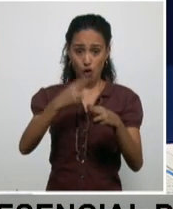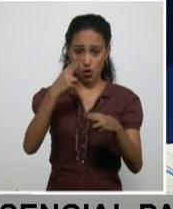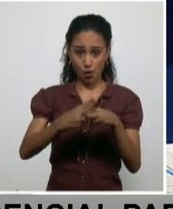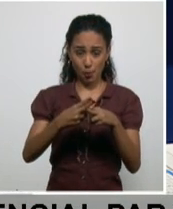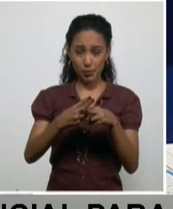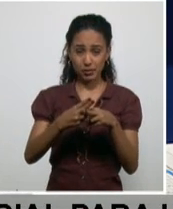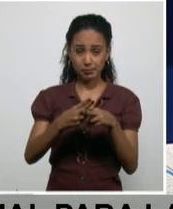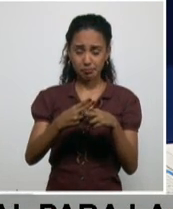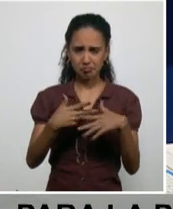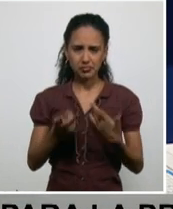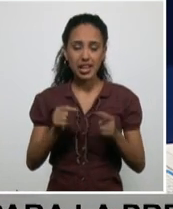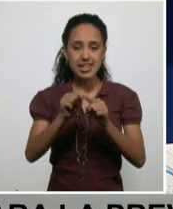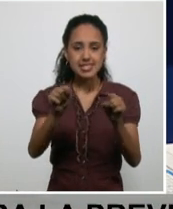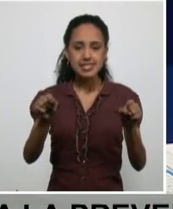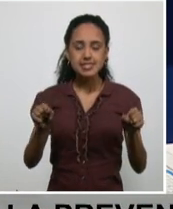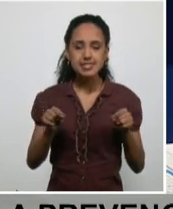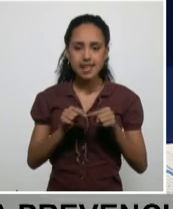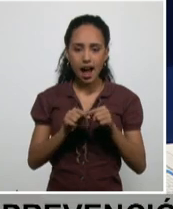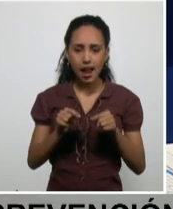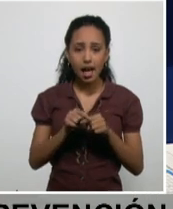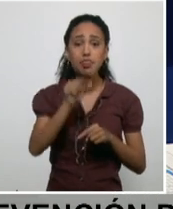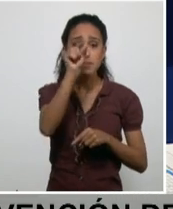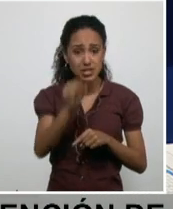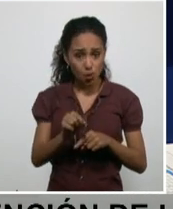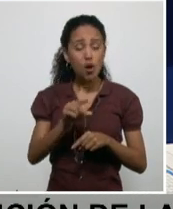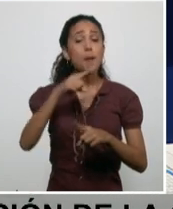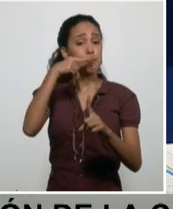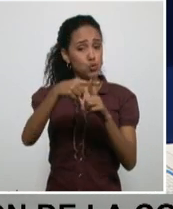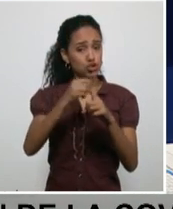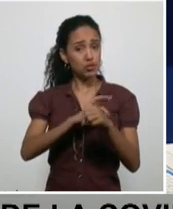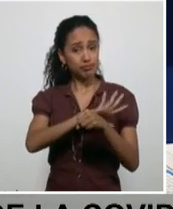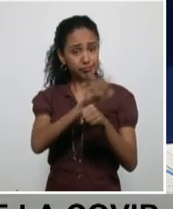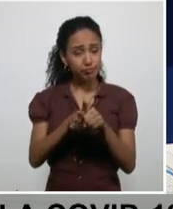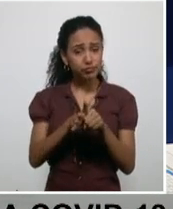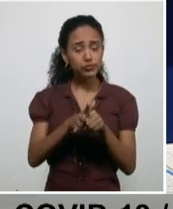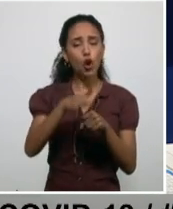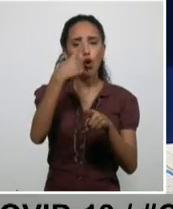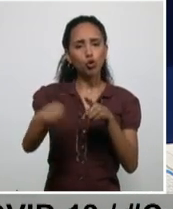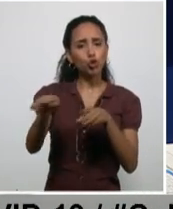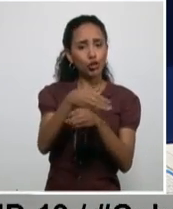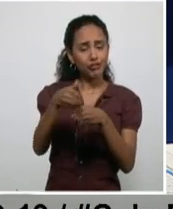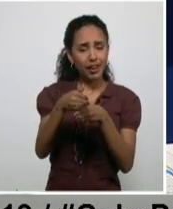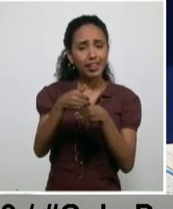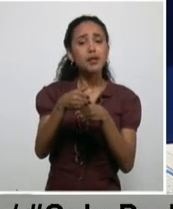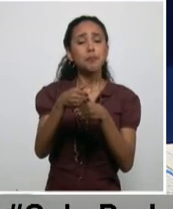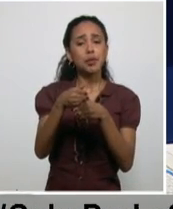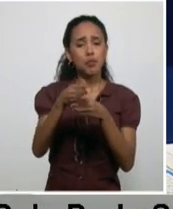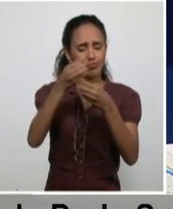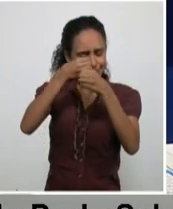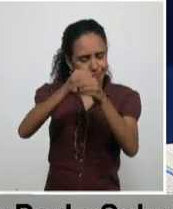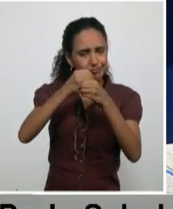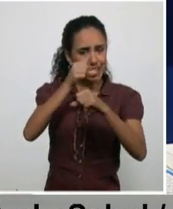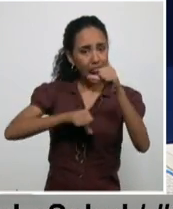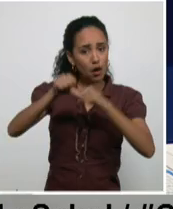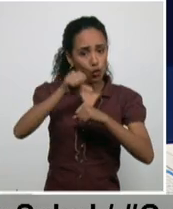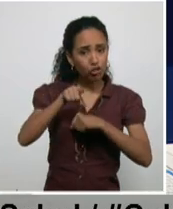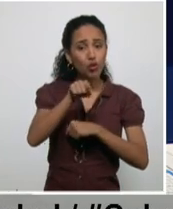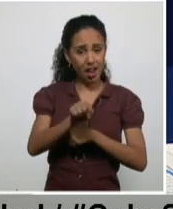salas de pacientes diagnosticados, en los laboratorios, que no es este nasobuco, es otro nasobuco con